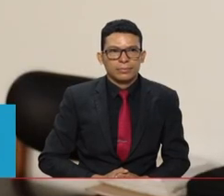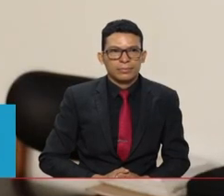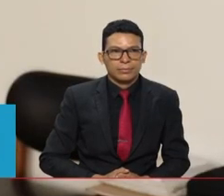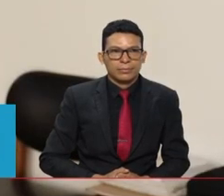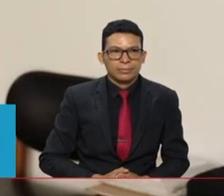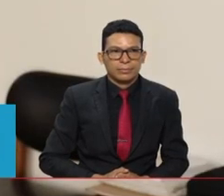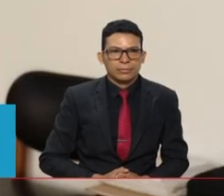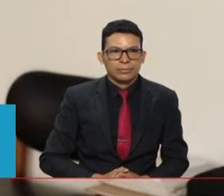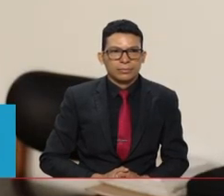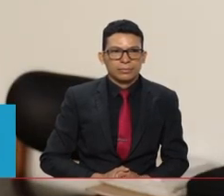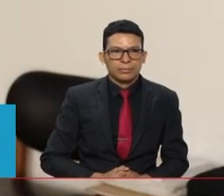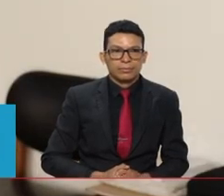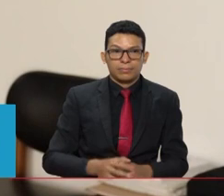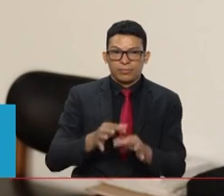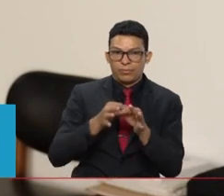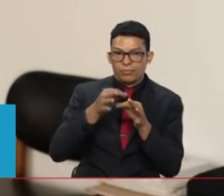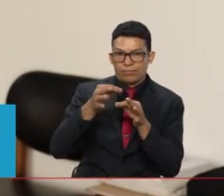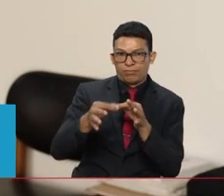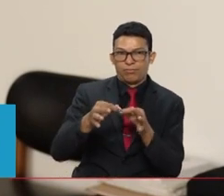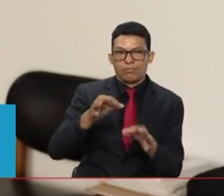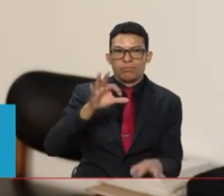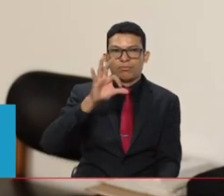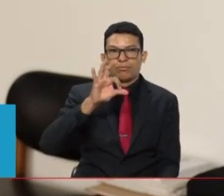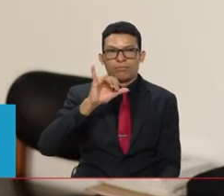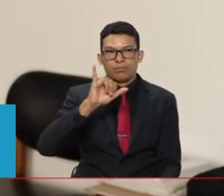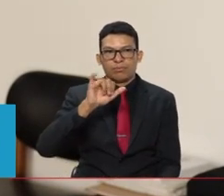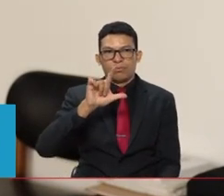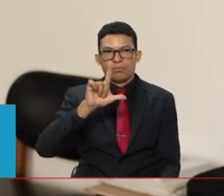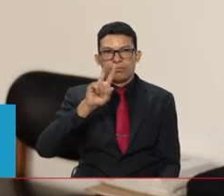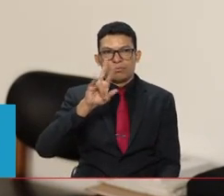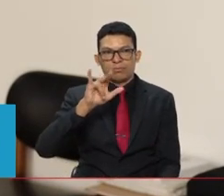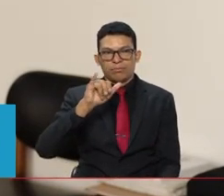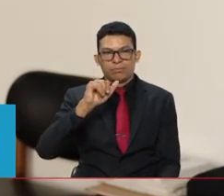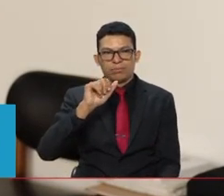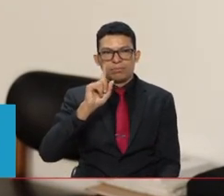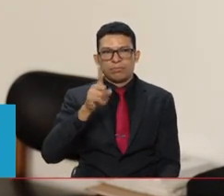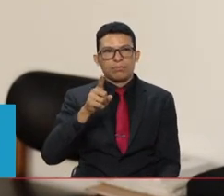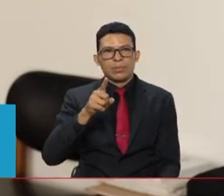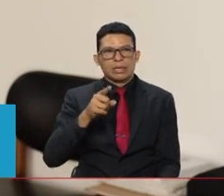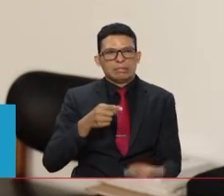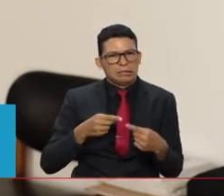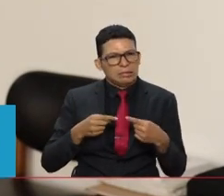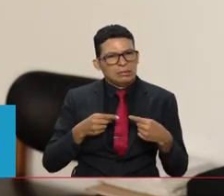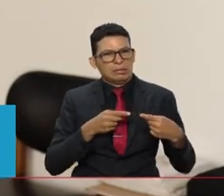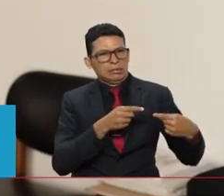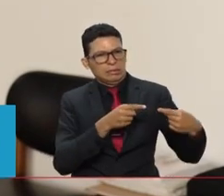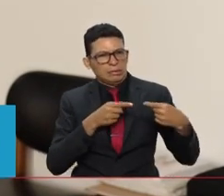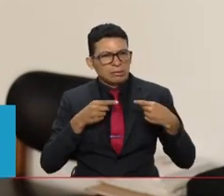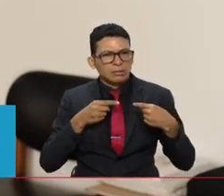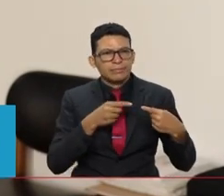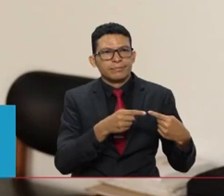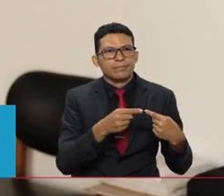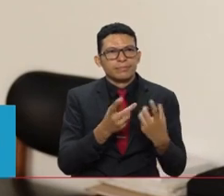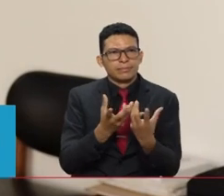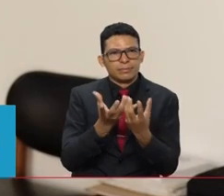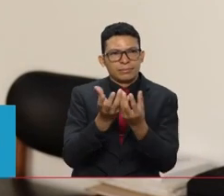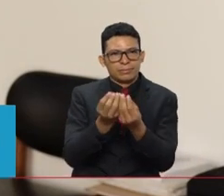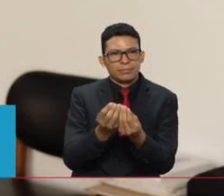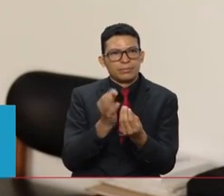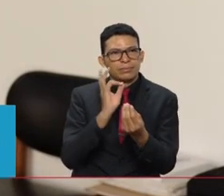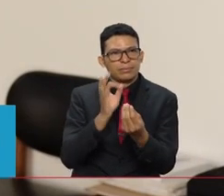En el municipio de Silvia se han venido presentando confrontaciones entre dos estructuras armadas